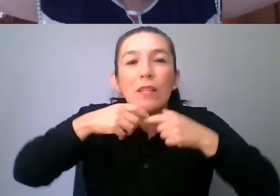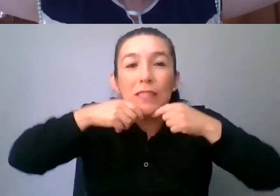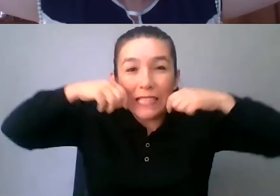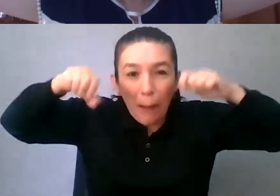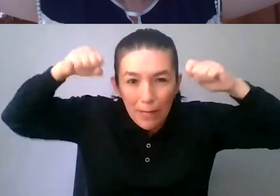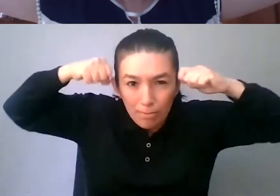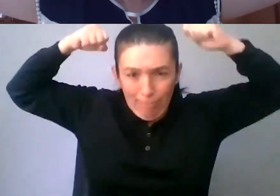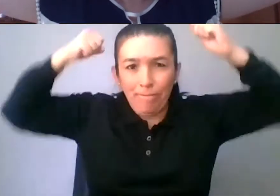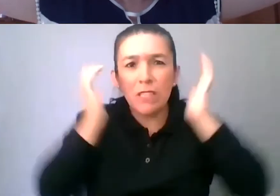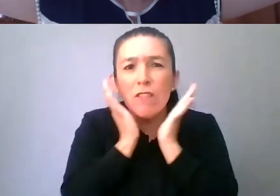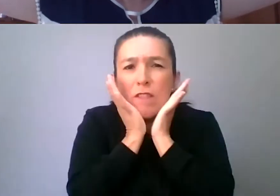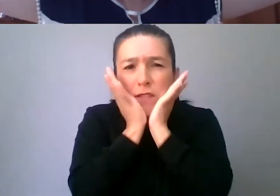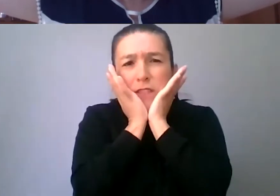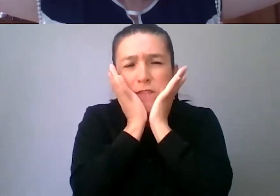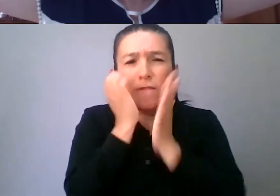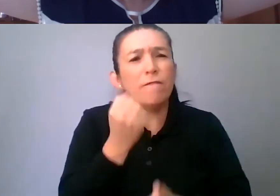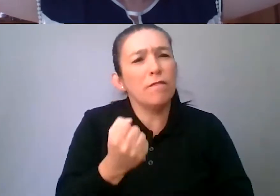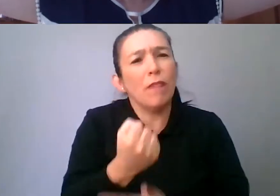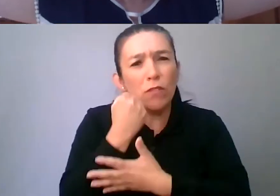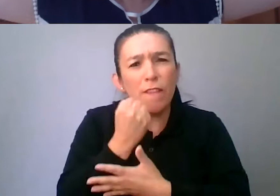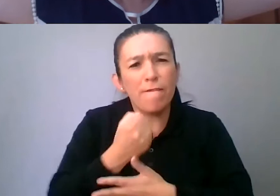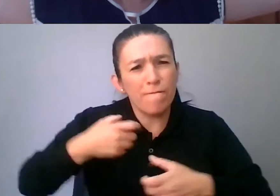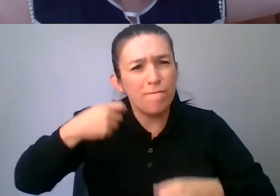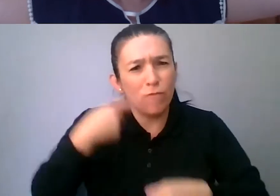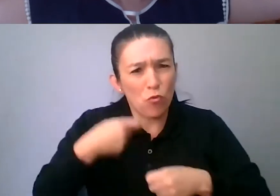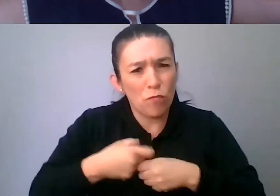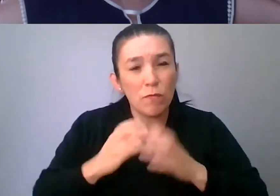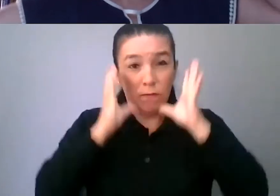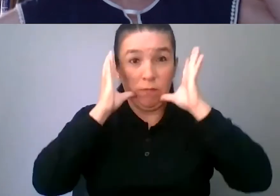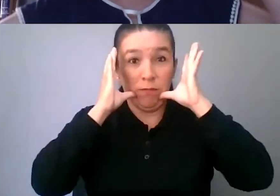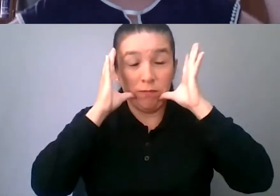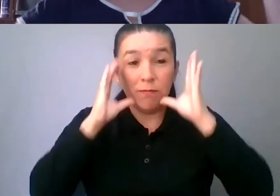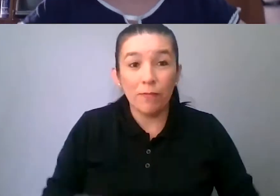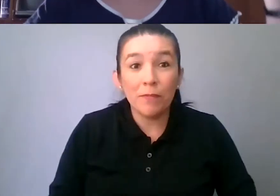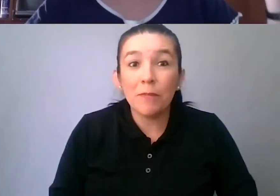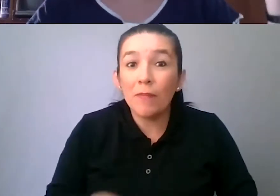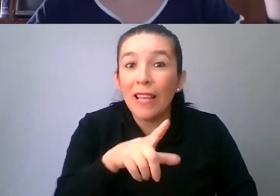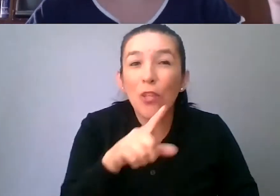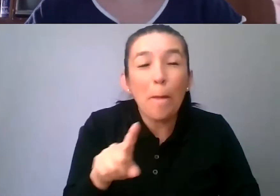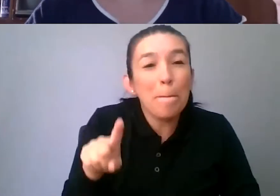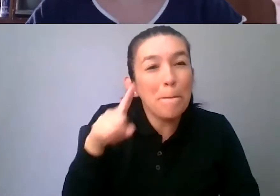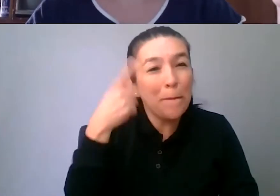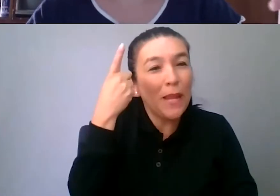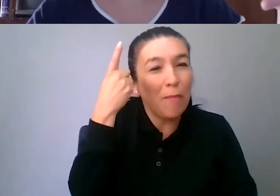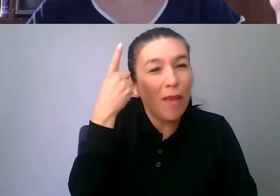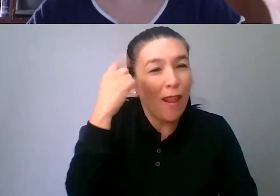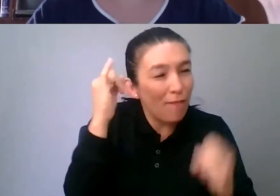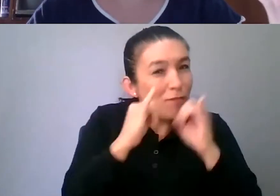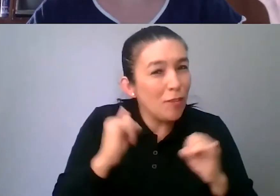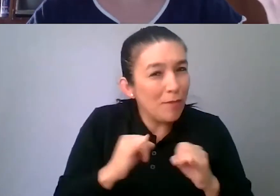amarrada arriba. Entonces, aquí podemos ver una figura, una de las primeras figuras que están